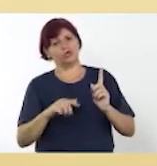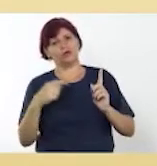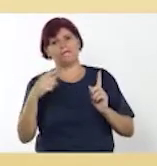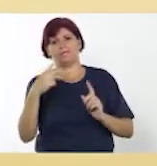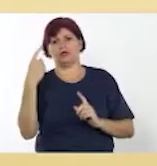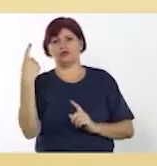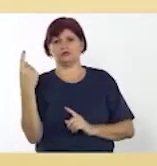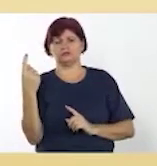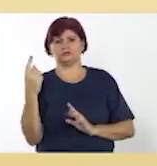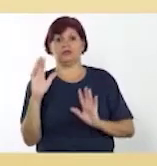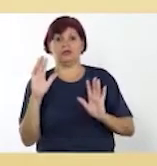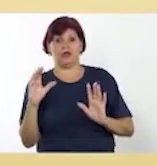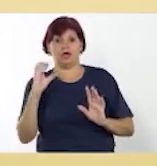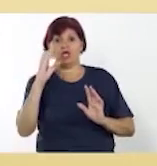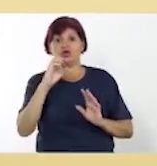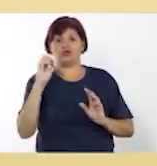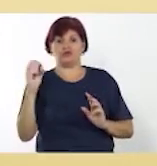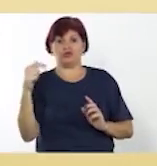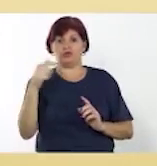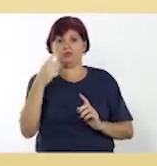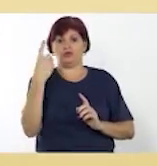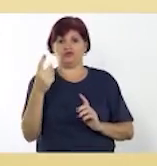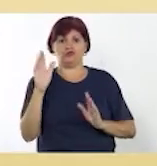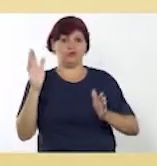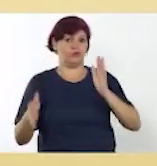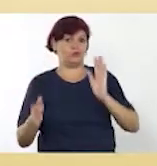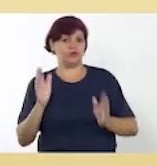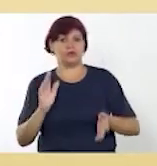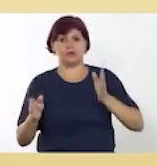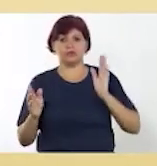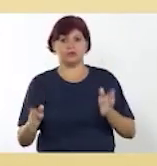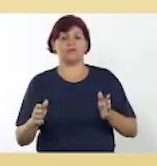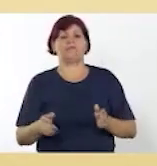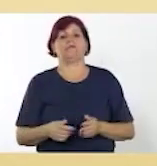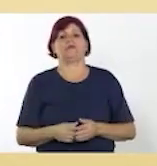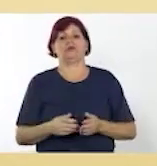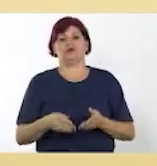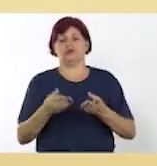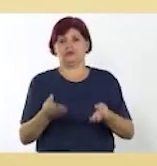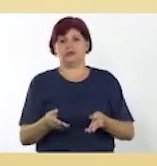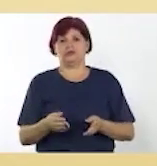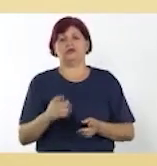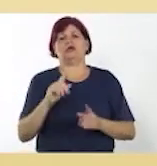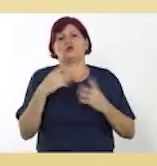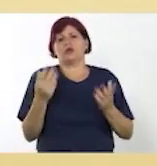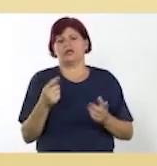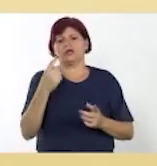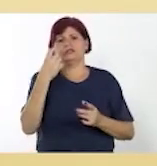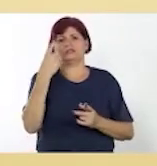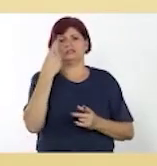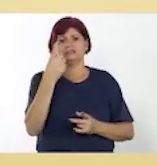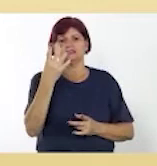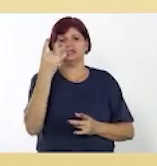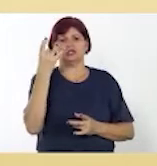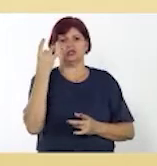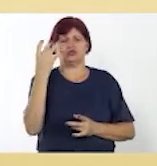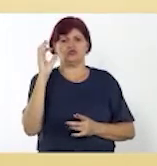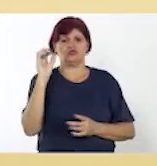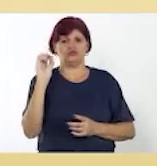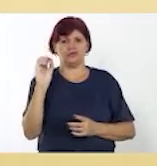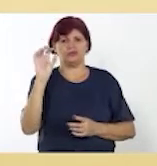1. Y el coseno de menos 1 en el intervalo que nos están situando es